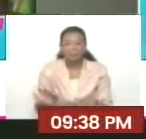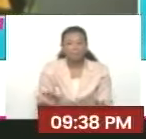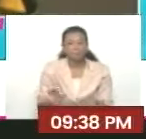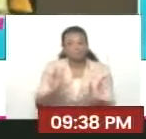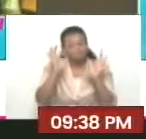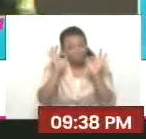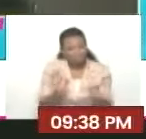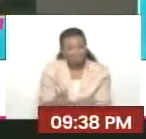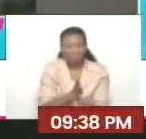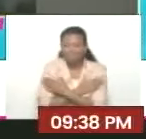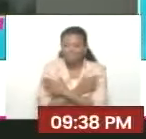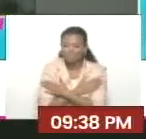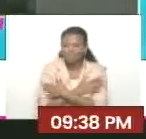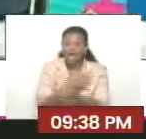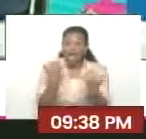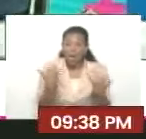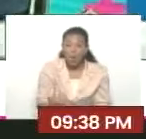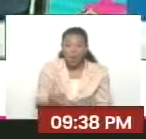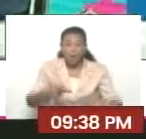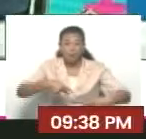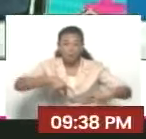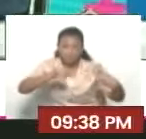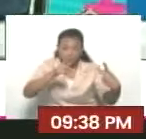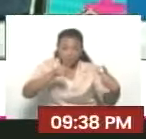Miranda. Vamos a llamar aquí.